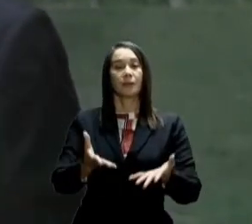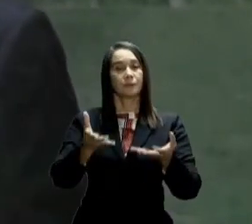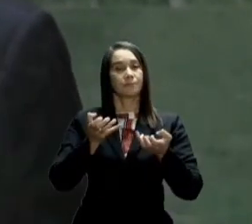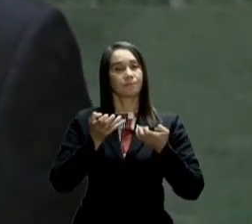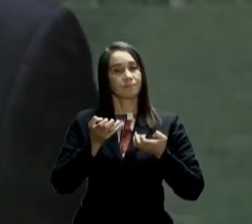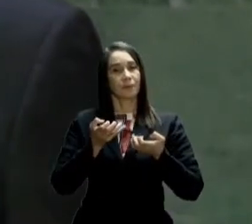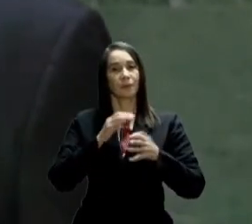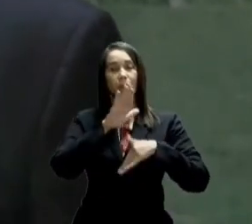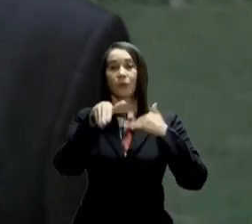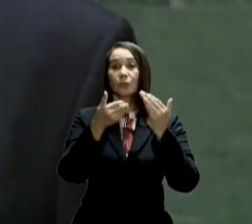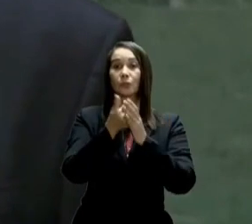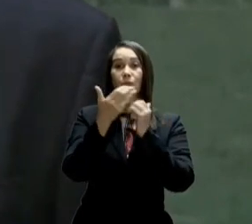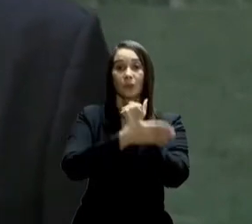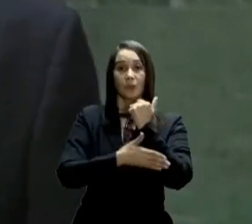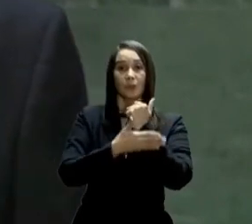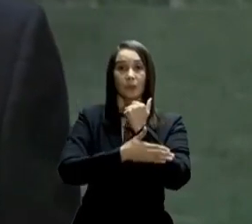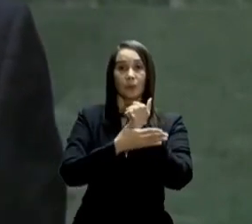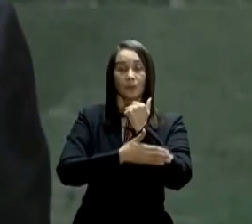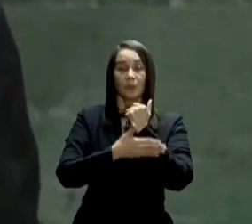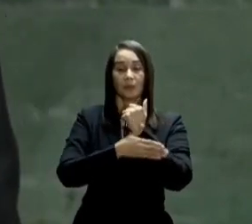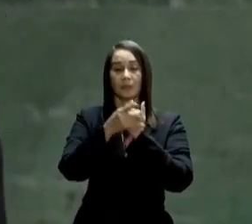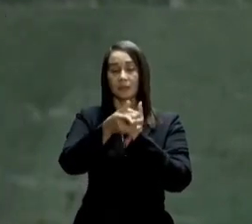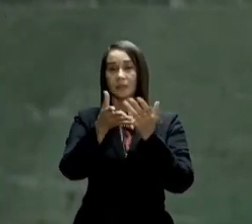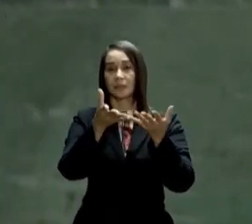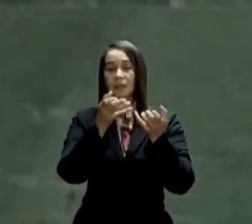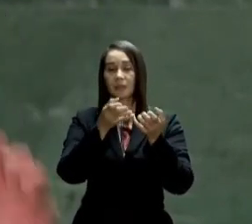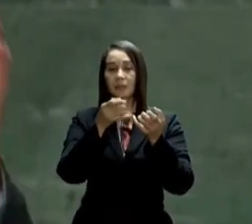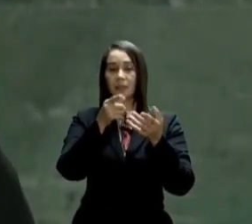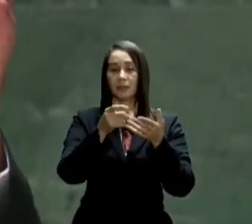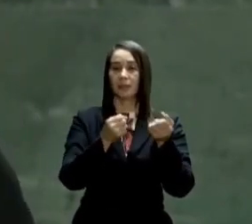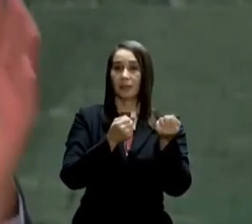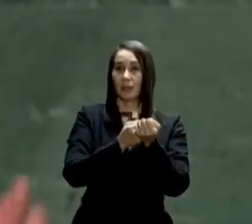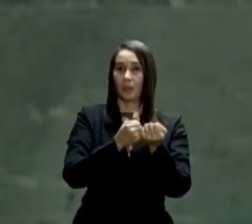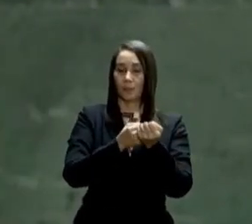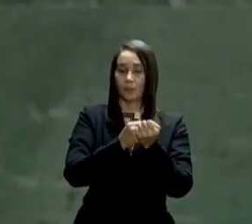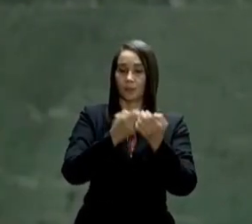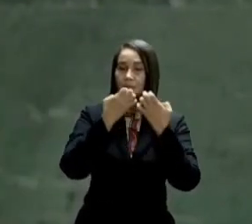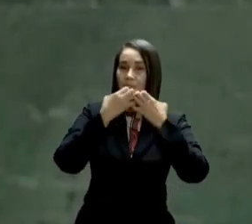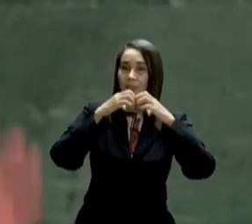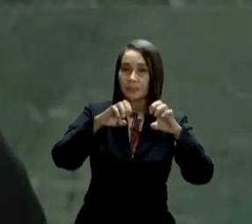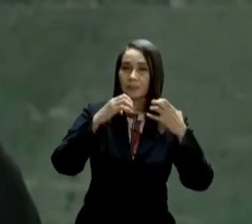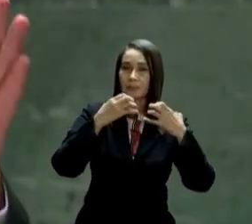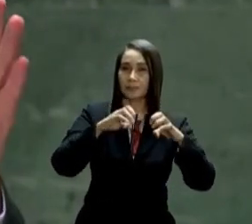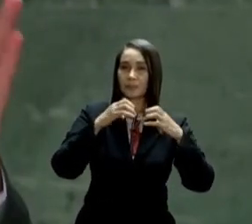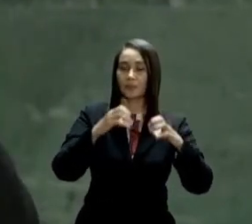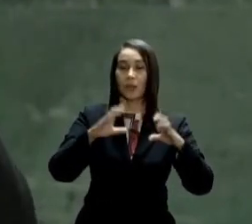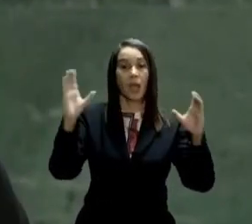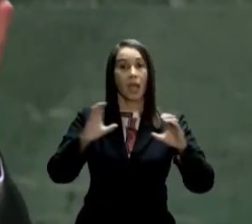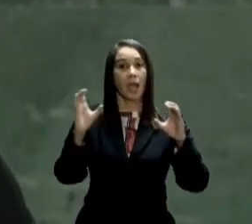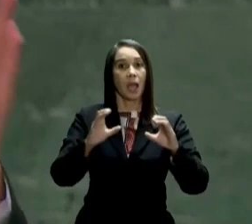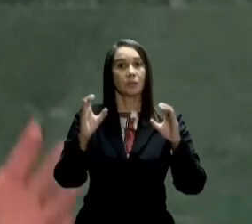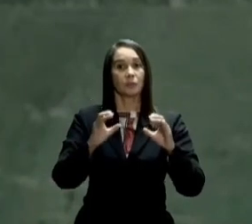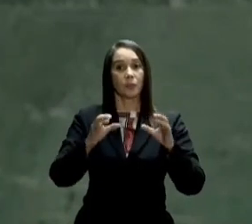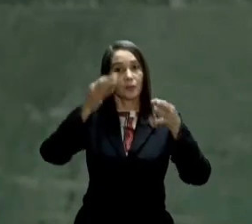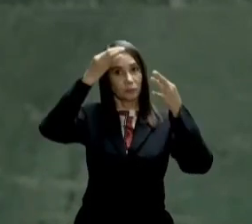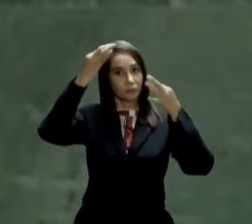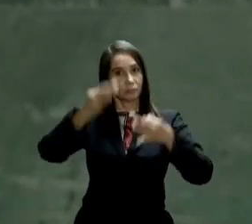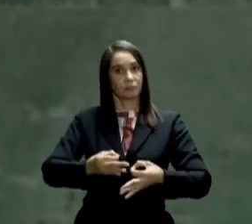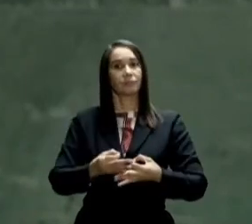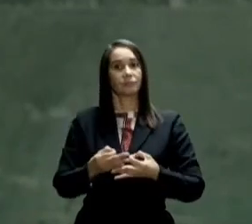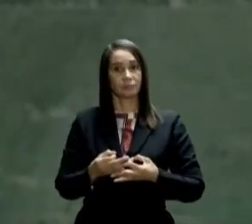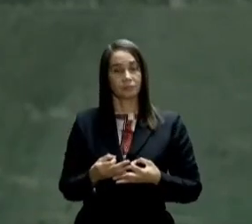deseamos que todos los países que están considerando jugar un rol en este encomiable esfuerzo a actuar con